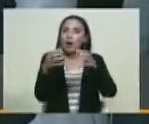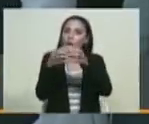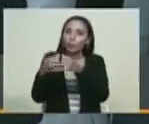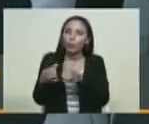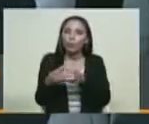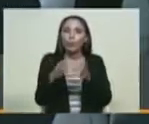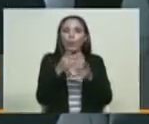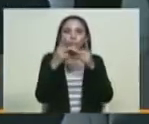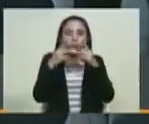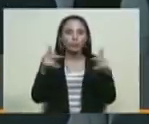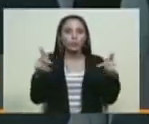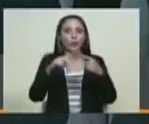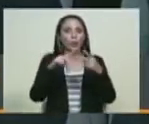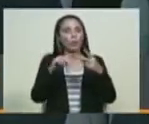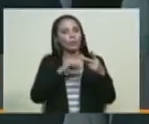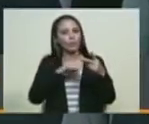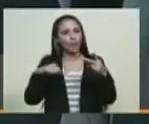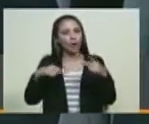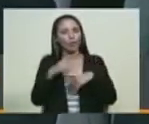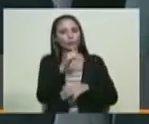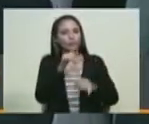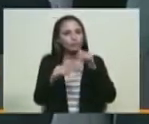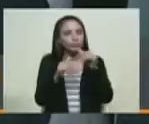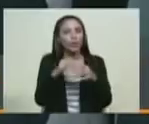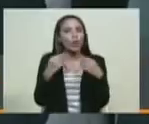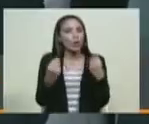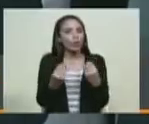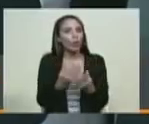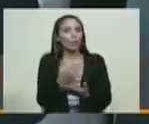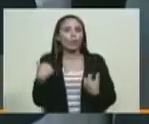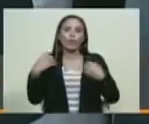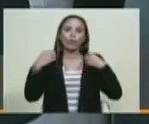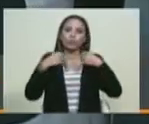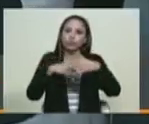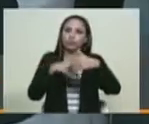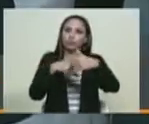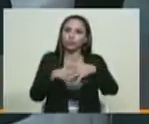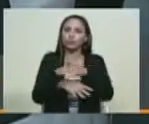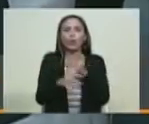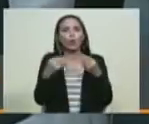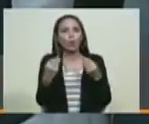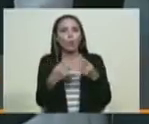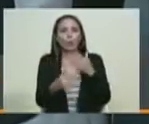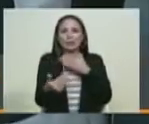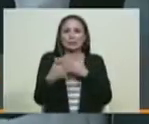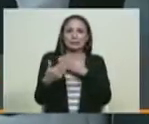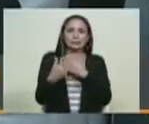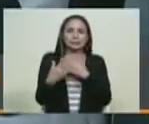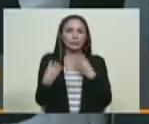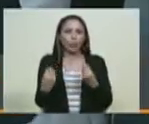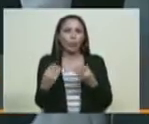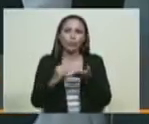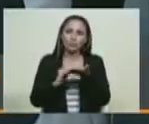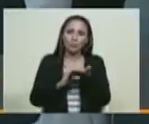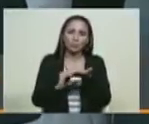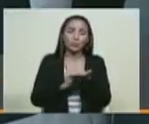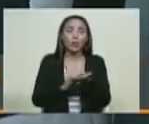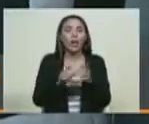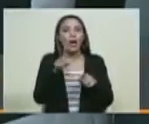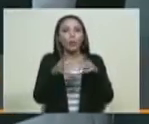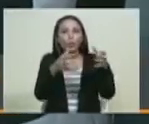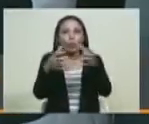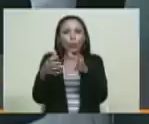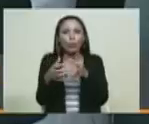públicos de, bueno, cómo hemos venido desmantelando algunas amenazas de bandas violentas, de